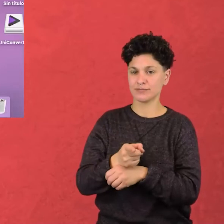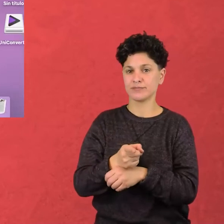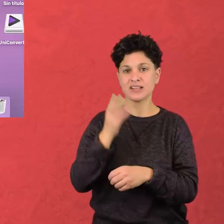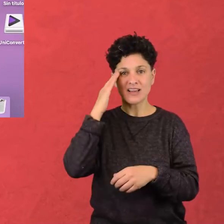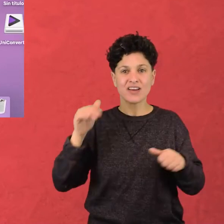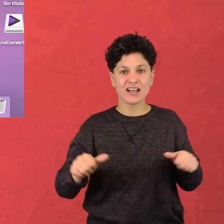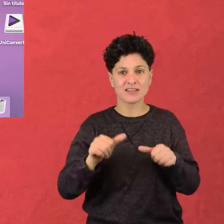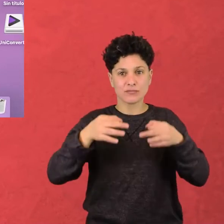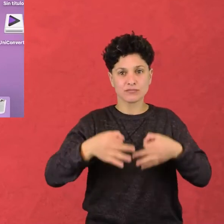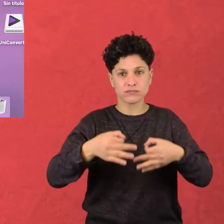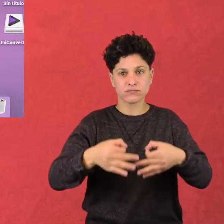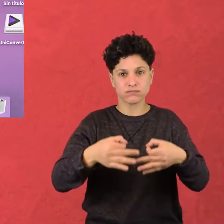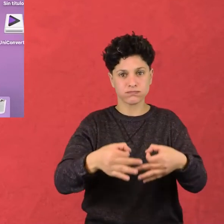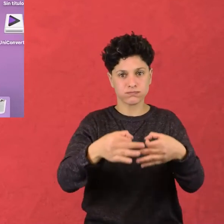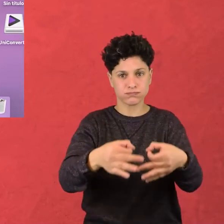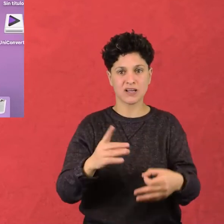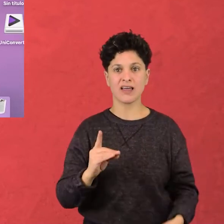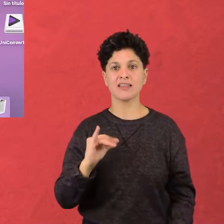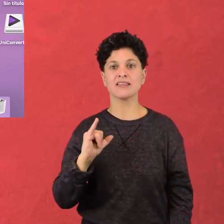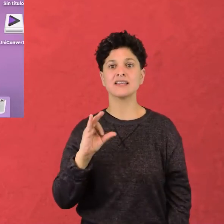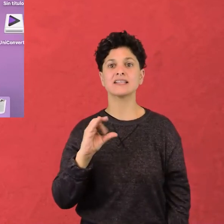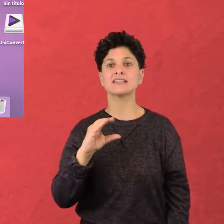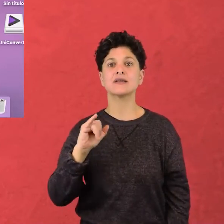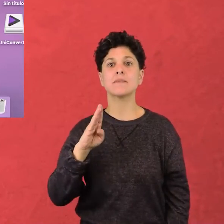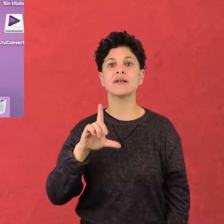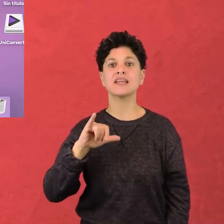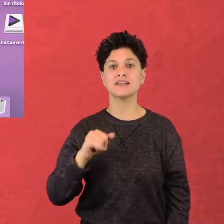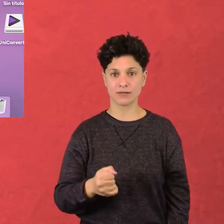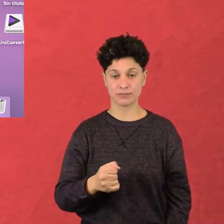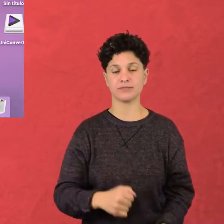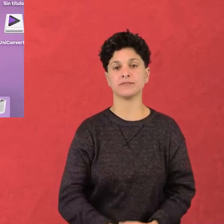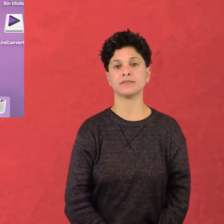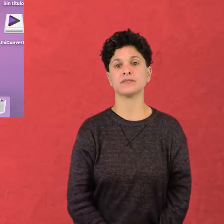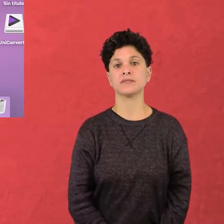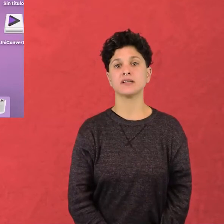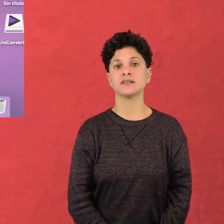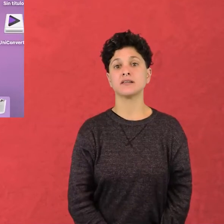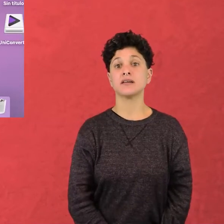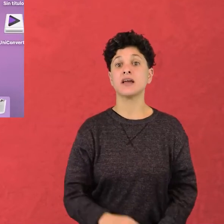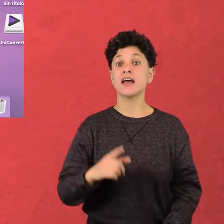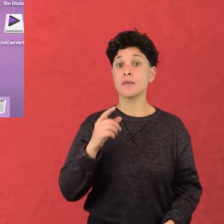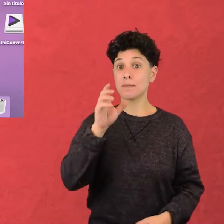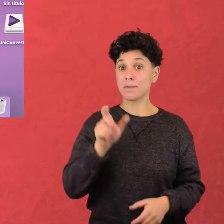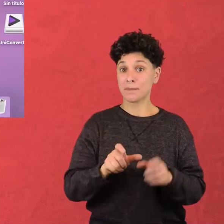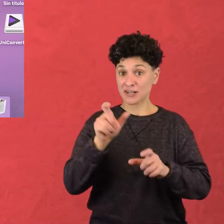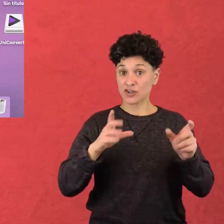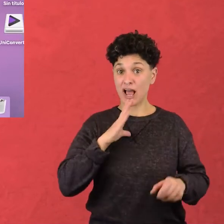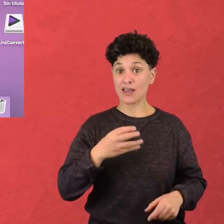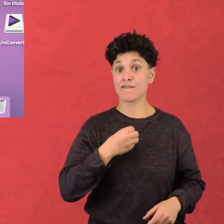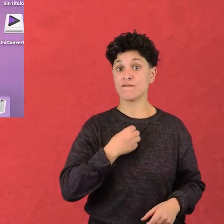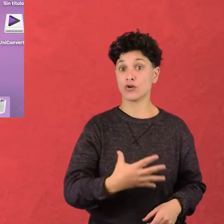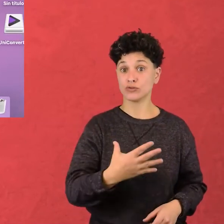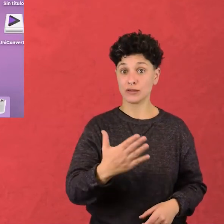una indisciplina. Quien carece de voluntad propia se muestra incapaz de